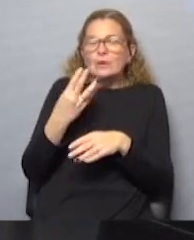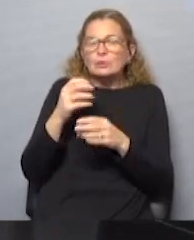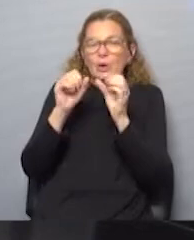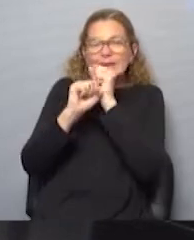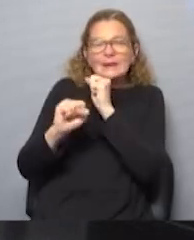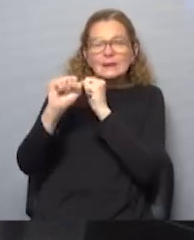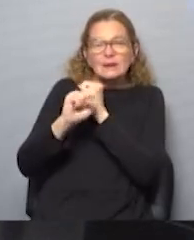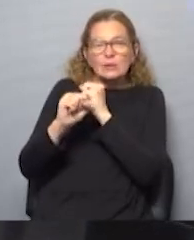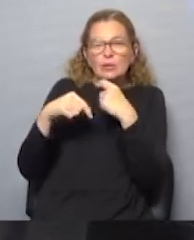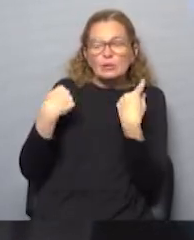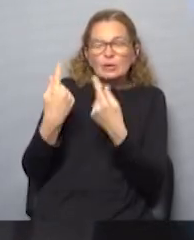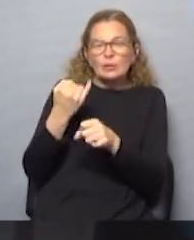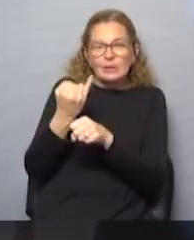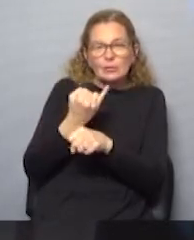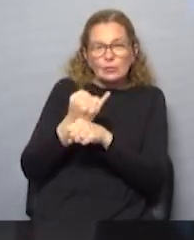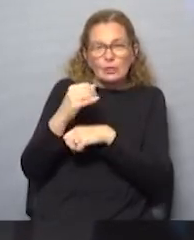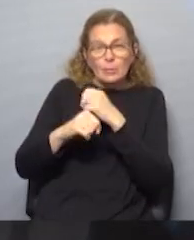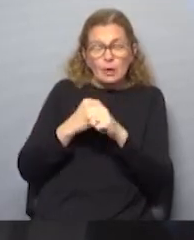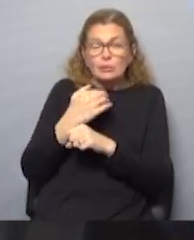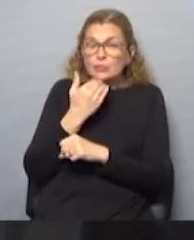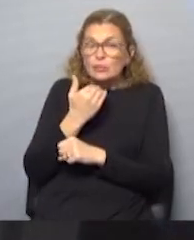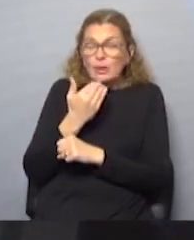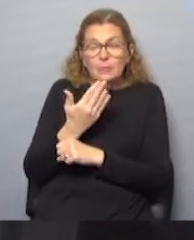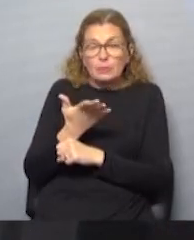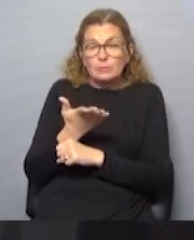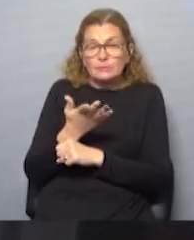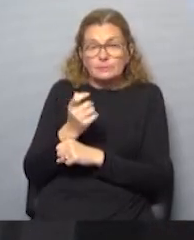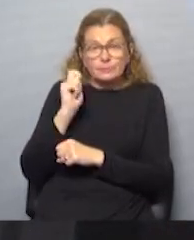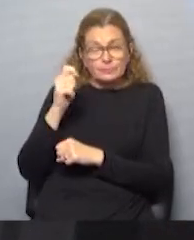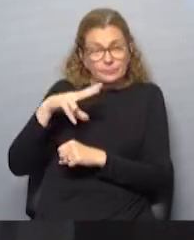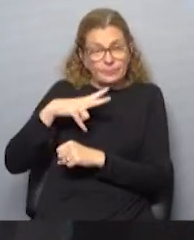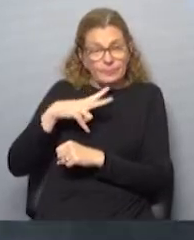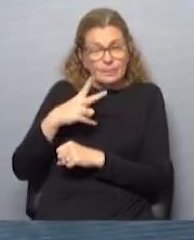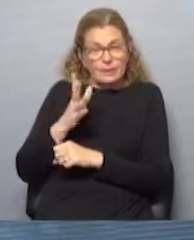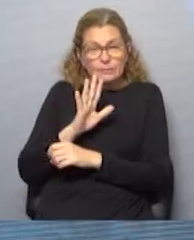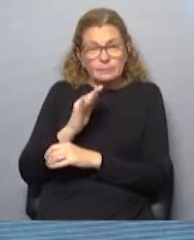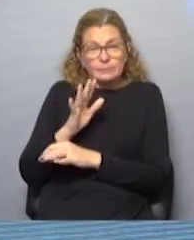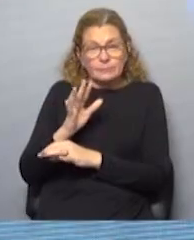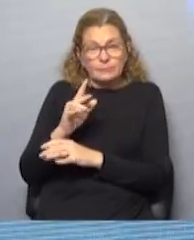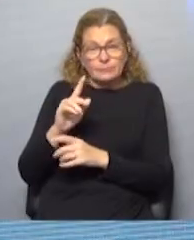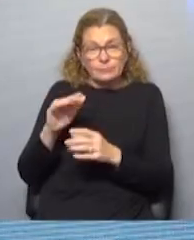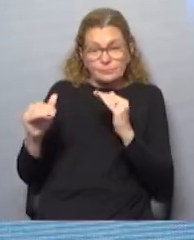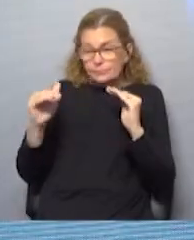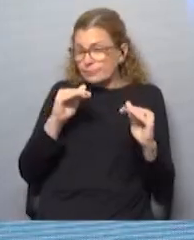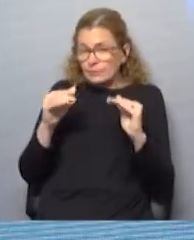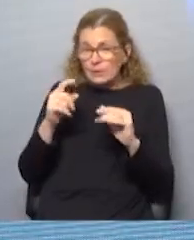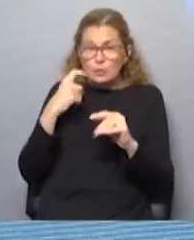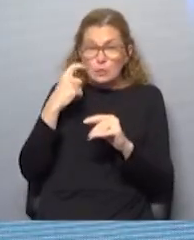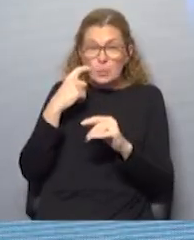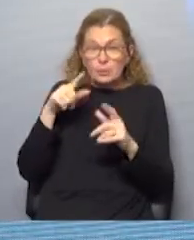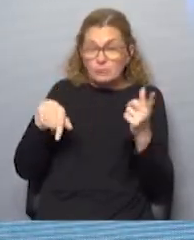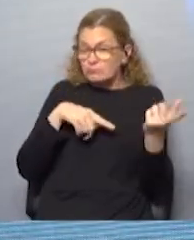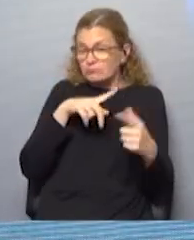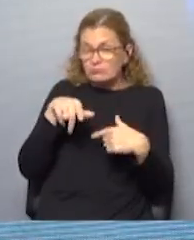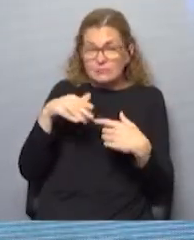formamos entre todas las instituciones por año no sabemos públicas y privadas entre todos publiques bros hay una discordancia de números que está dando vuelta pero